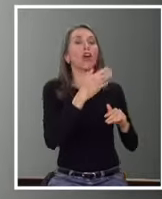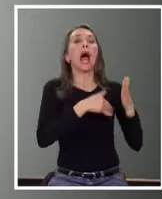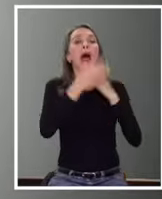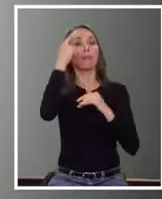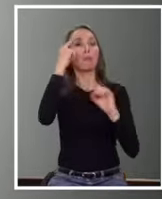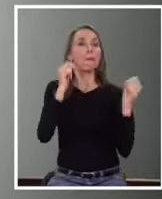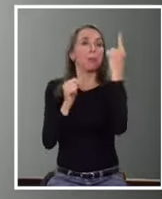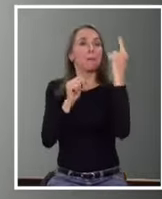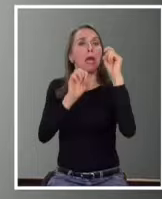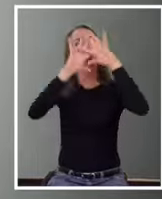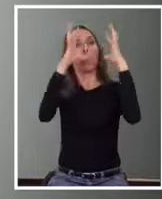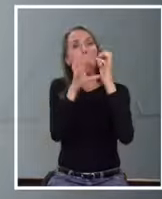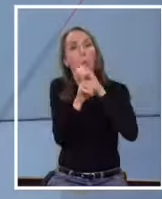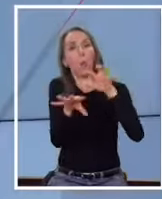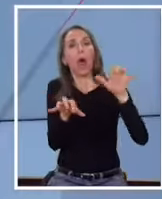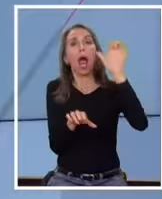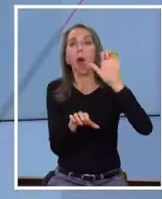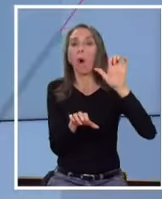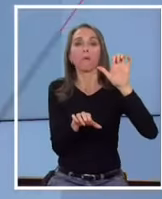ahora.